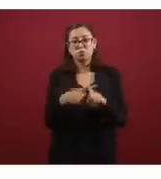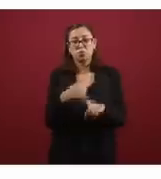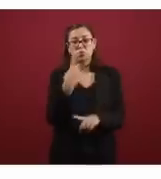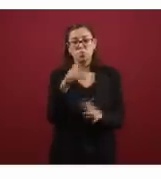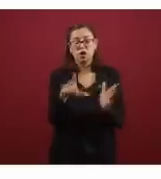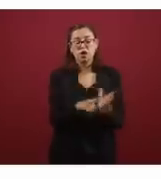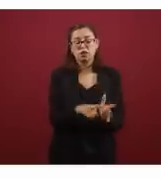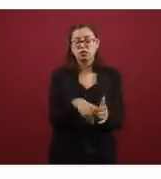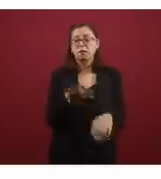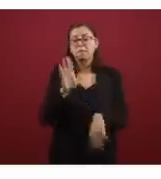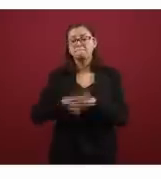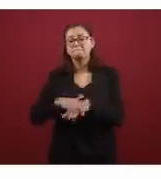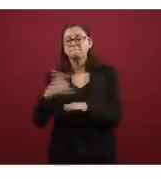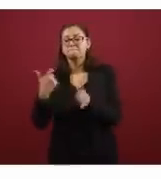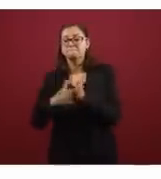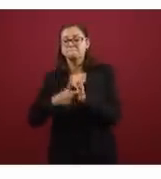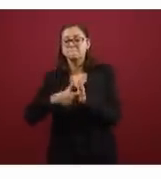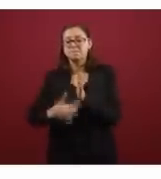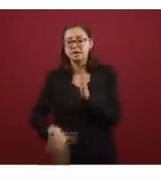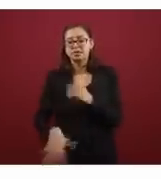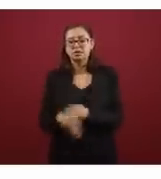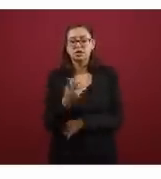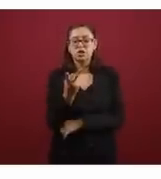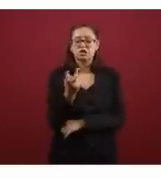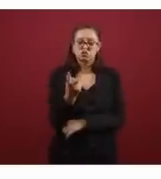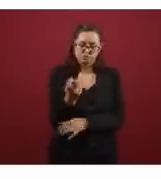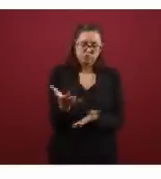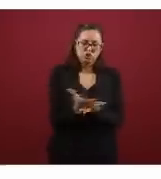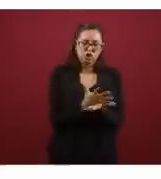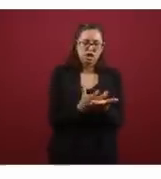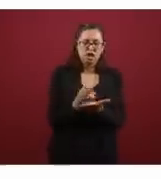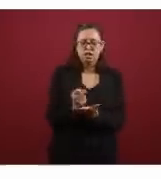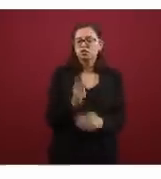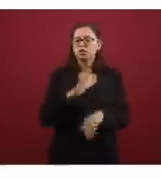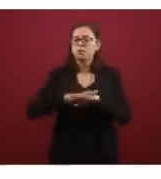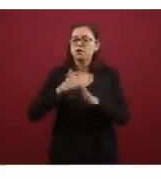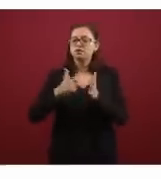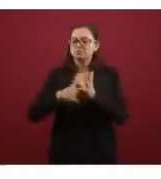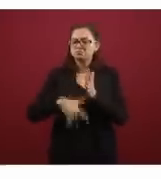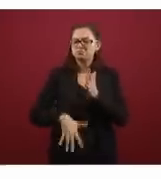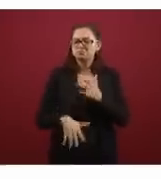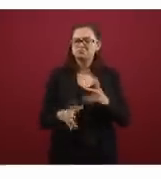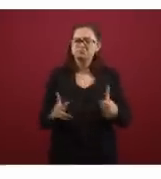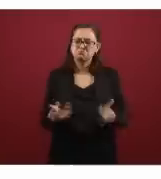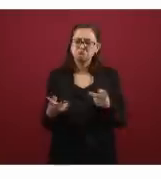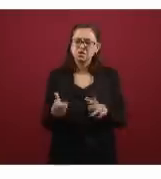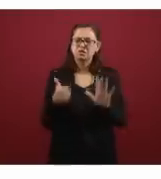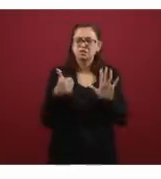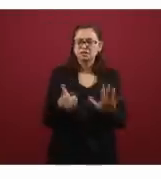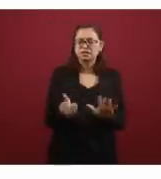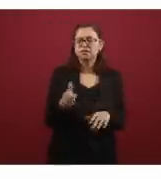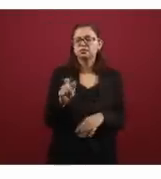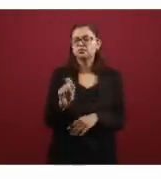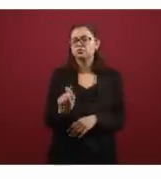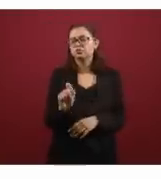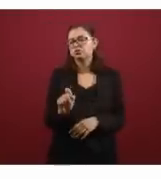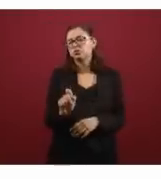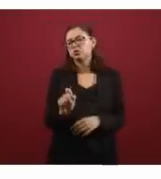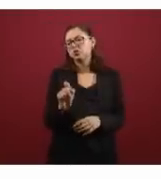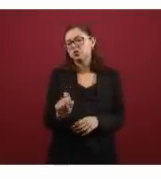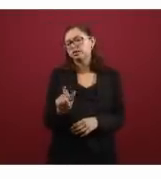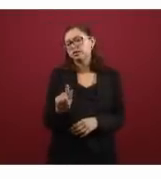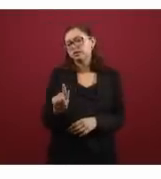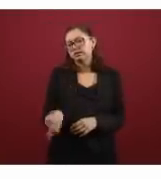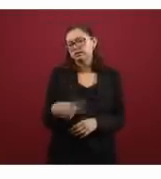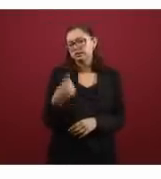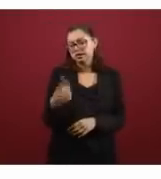más económico con el margen menor, un margen de 2 pesos con 2 centavos por litro, un precio al público de 6 pesos con 71 centavos